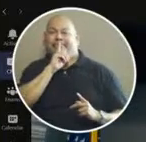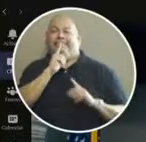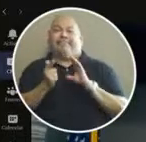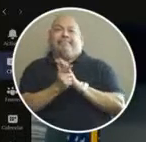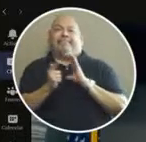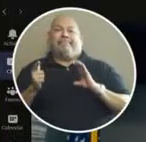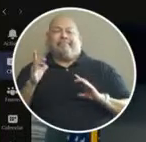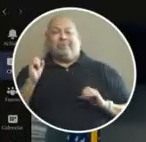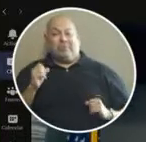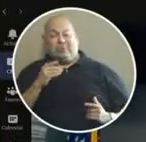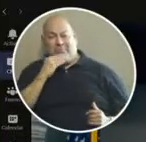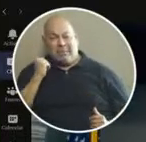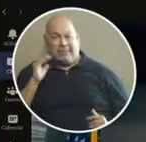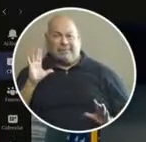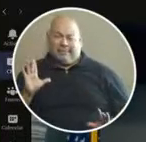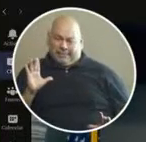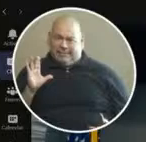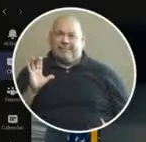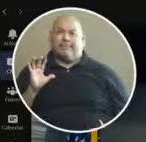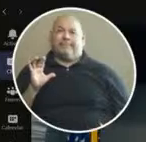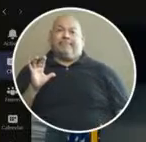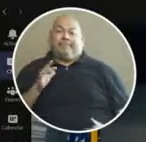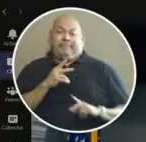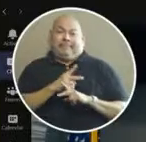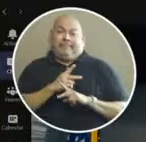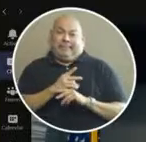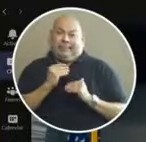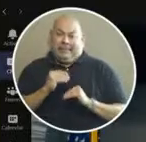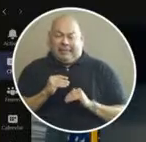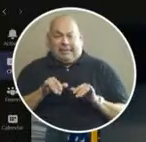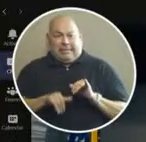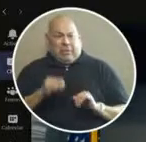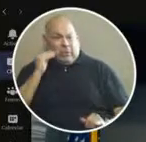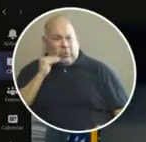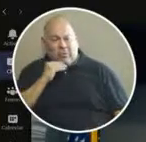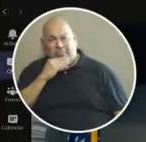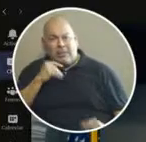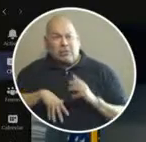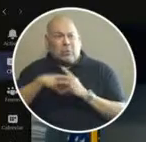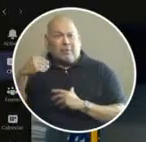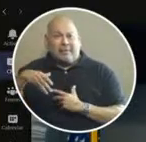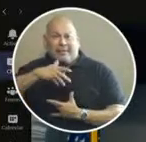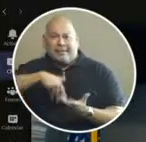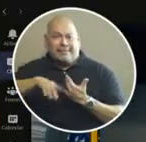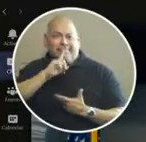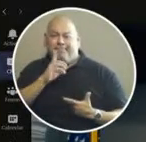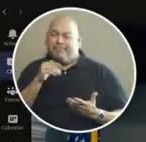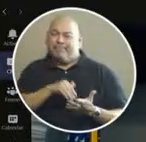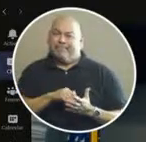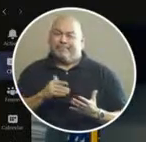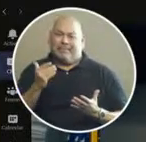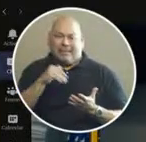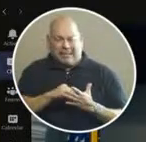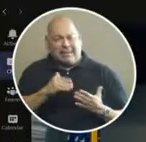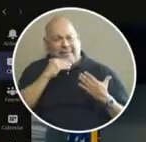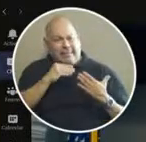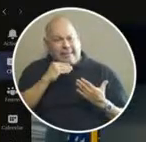Entonces lo mejor va a ser prevenir la infección y mantenerlos sanos en su casa. Y una vez más les